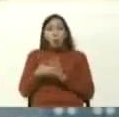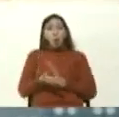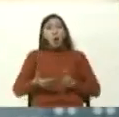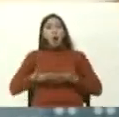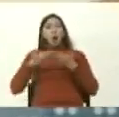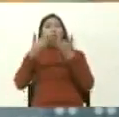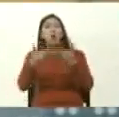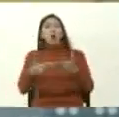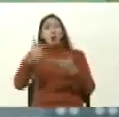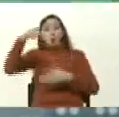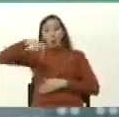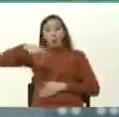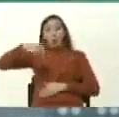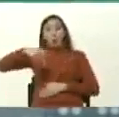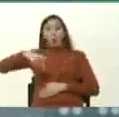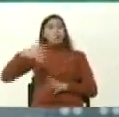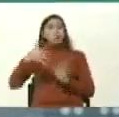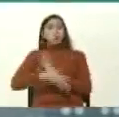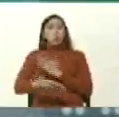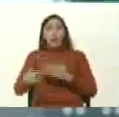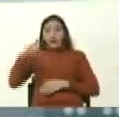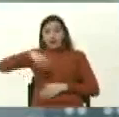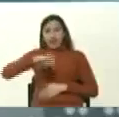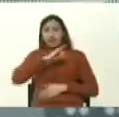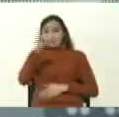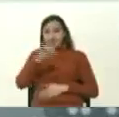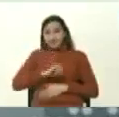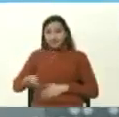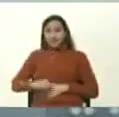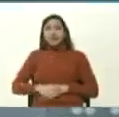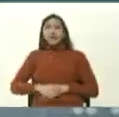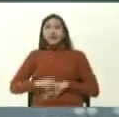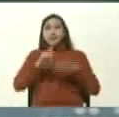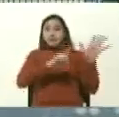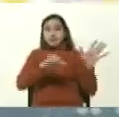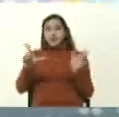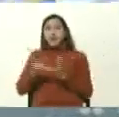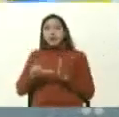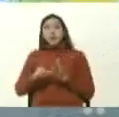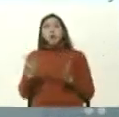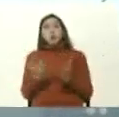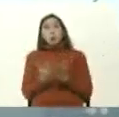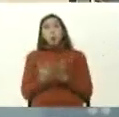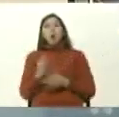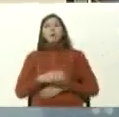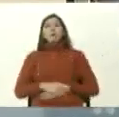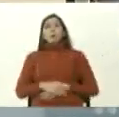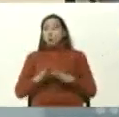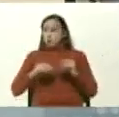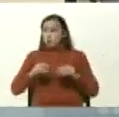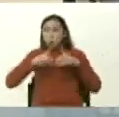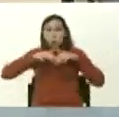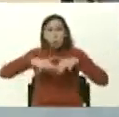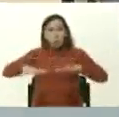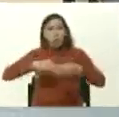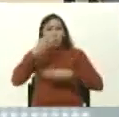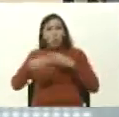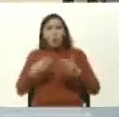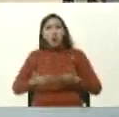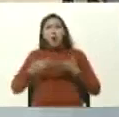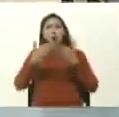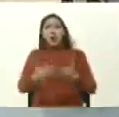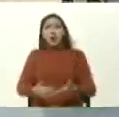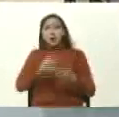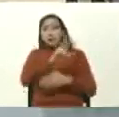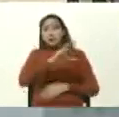en el transcurso del día, en el caso de la ciudad de Maracaibo y San Francisco, más de 6 instituciones. Pero en todo el estado vamos a tener, hermana presidenta, la entrega hoy de